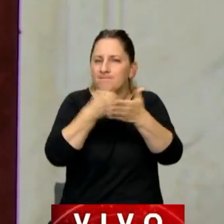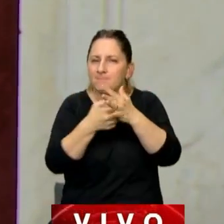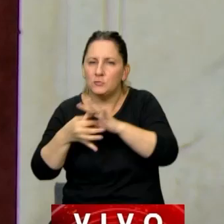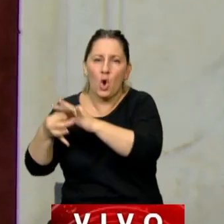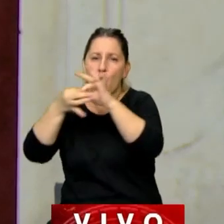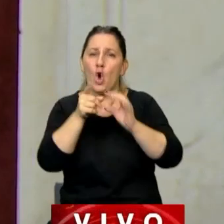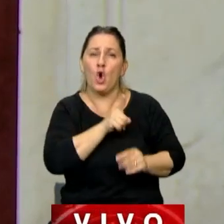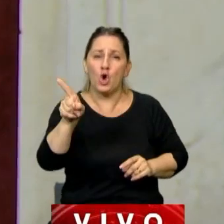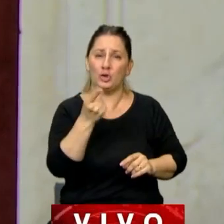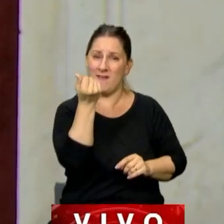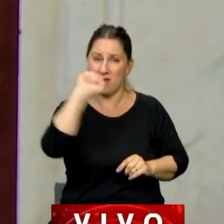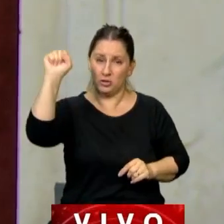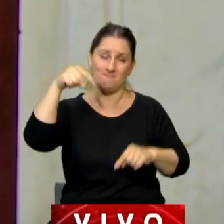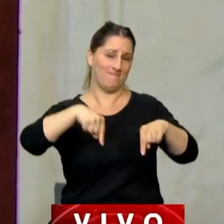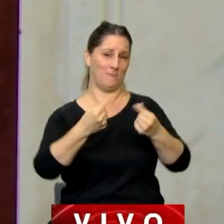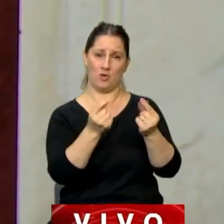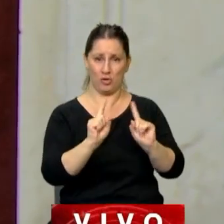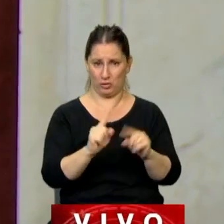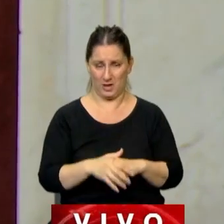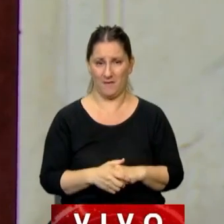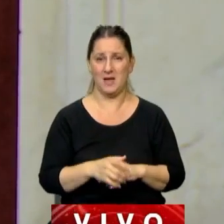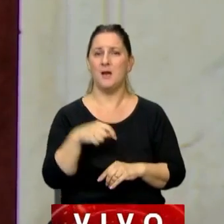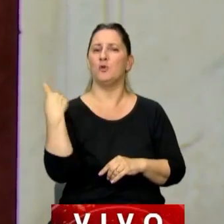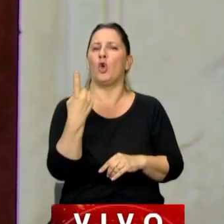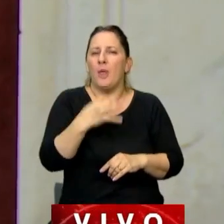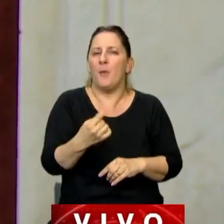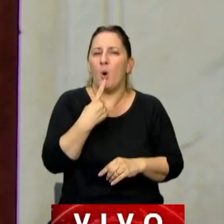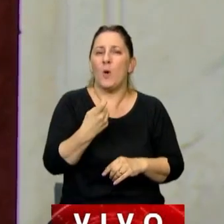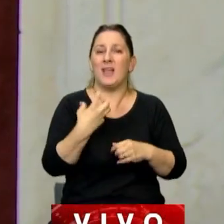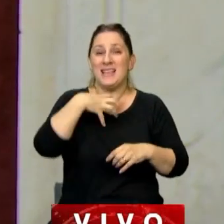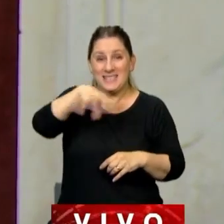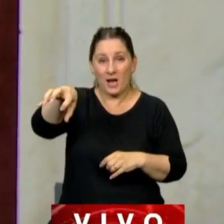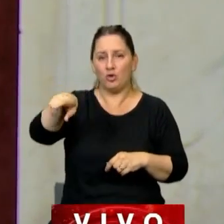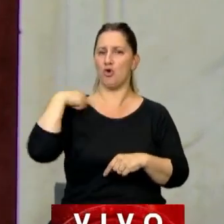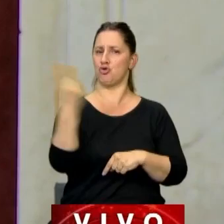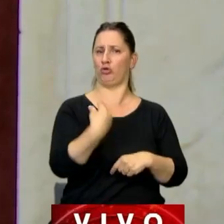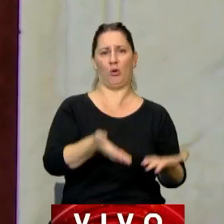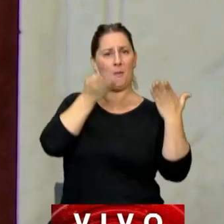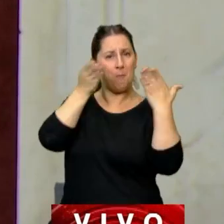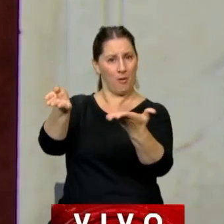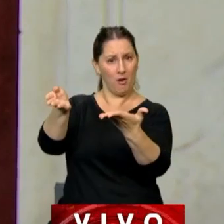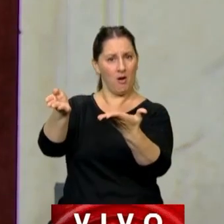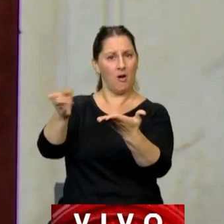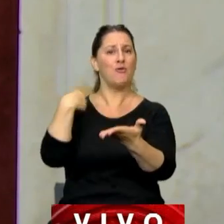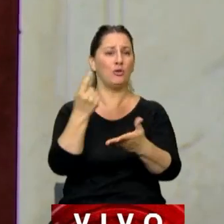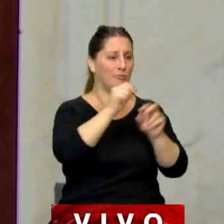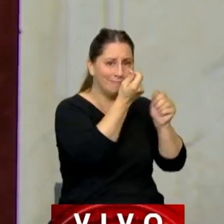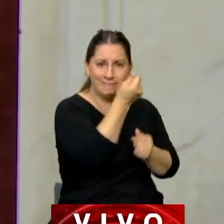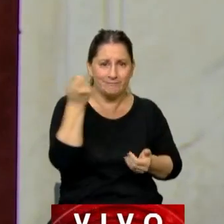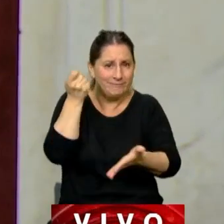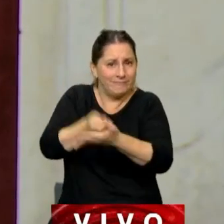serio contra la inflación, si no nos damos cuenta que cada vez que un sector recibe un beneficio, lo estamos pagando entre